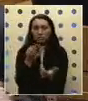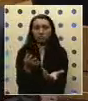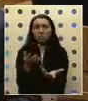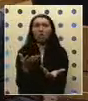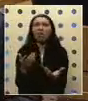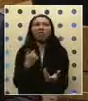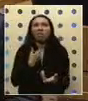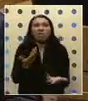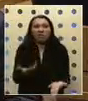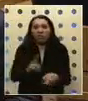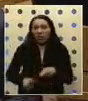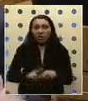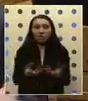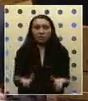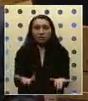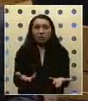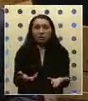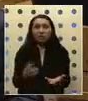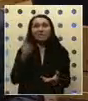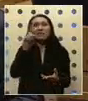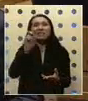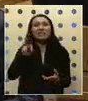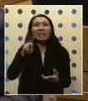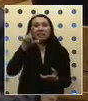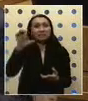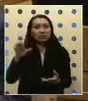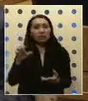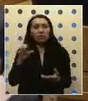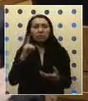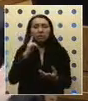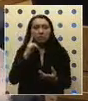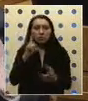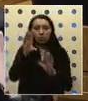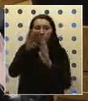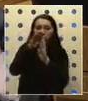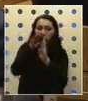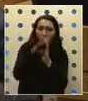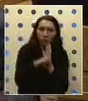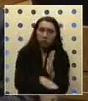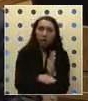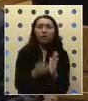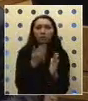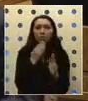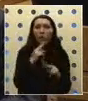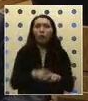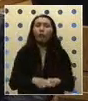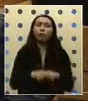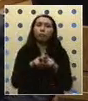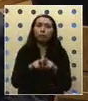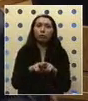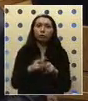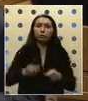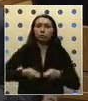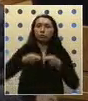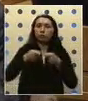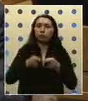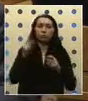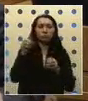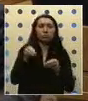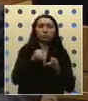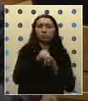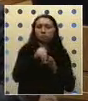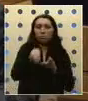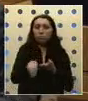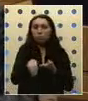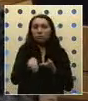qué estamos. CENSE queda bastante reducido a unos fondos de asignación específicas, pero no